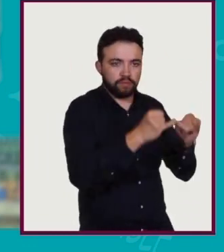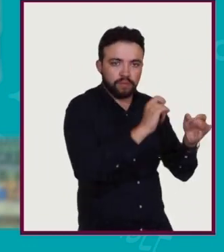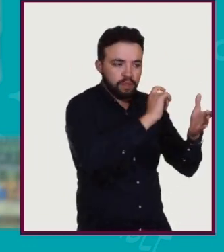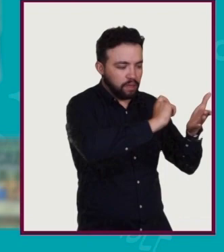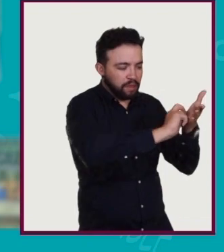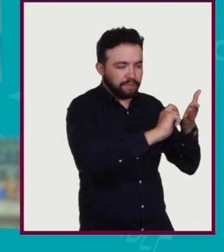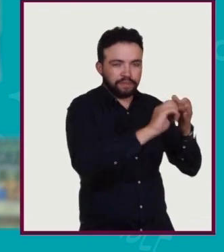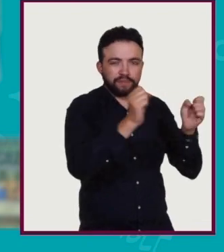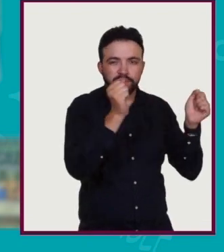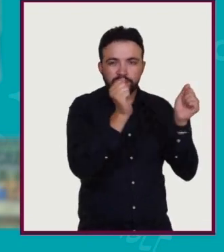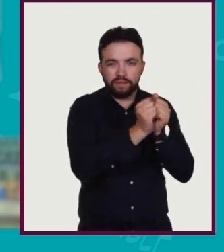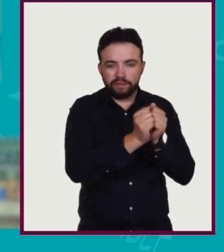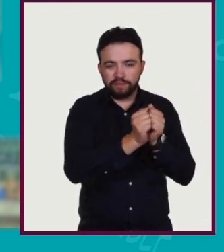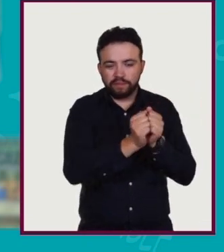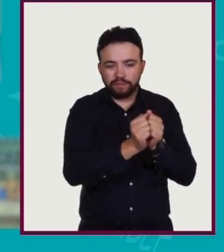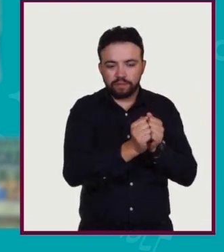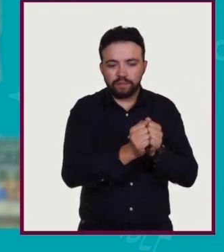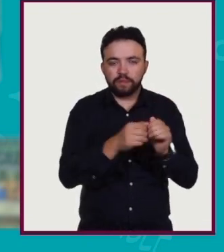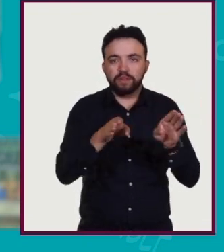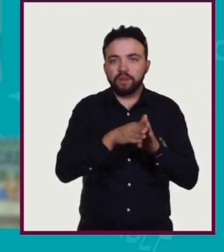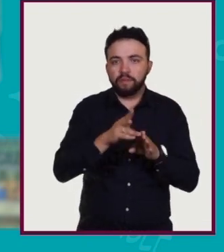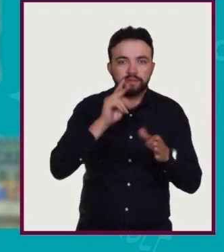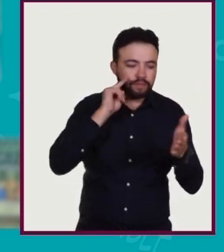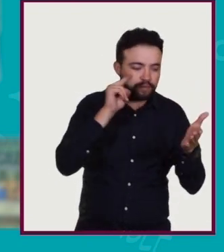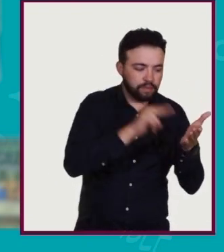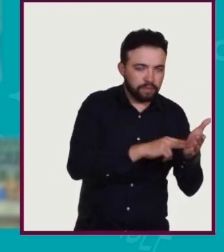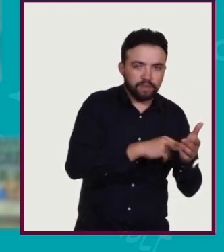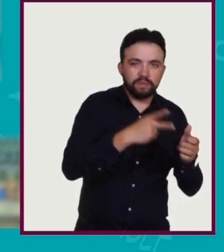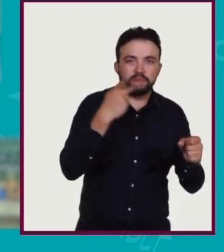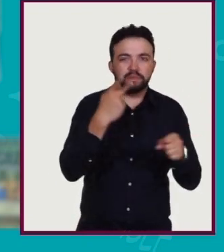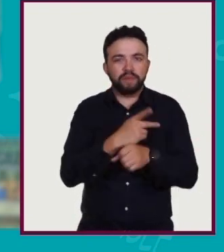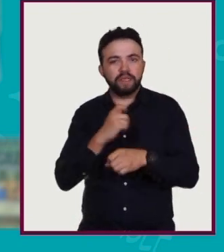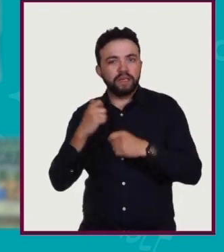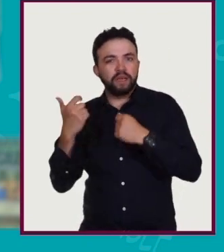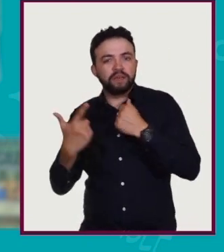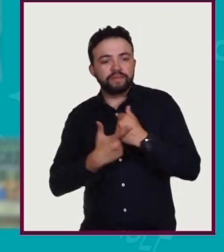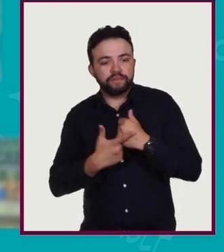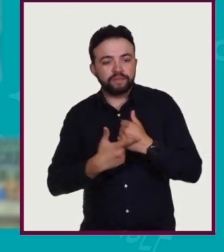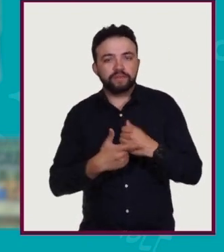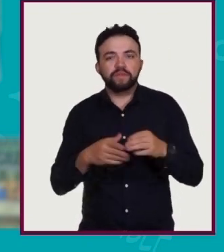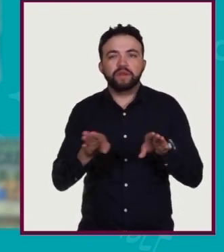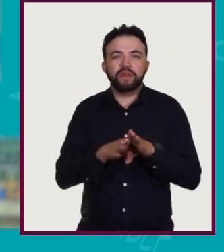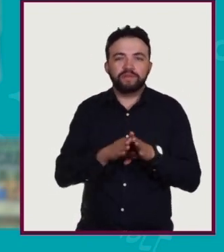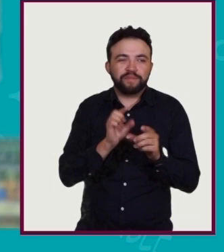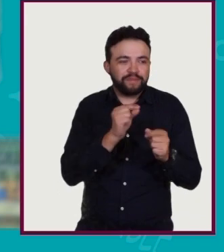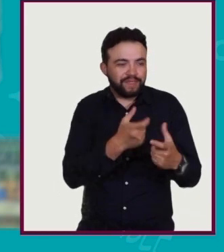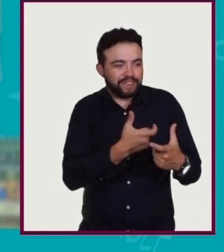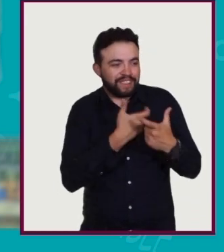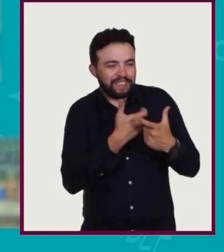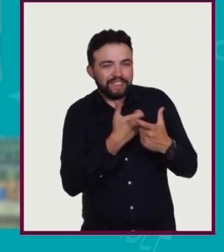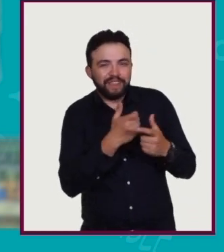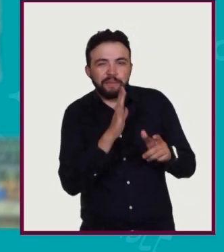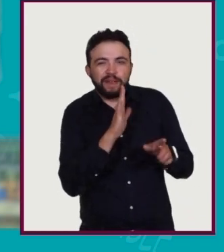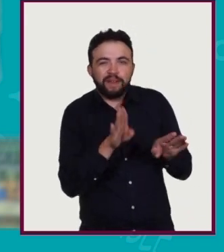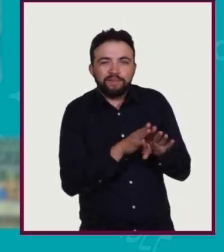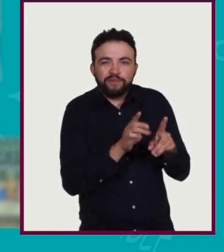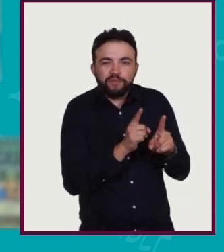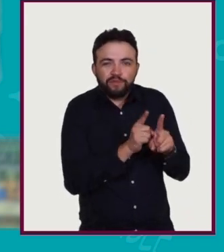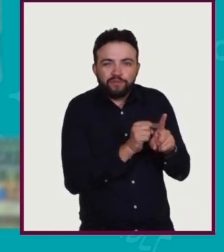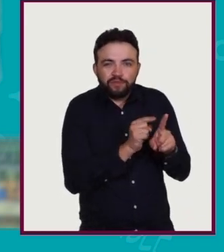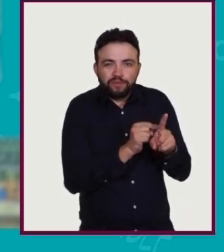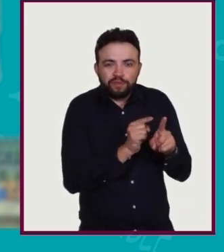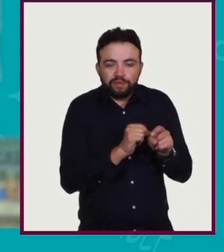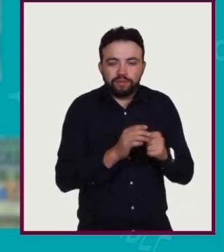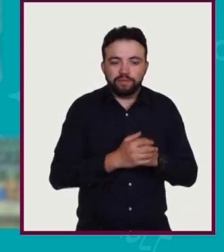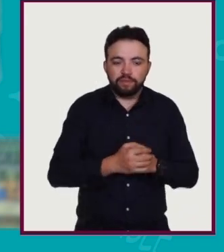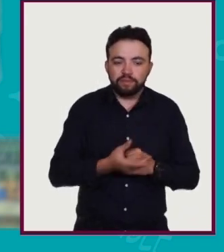texto representa una idea, concepto, hábito o suceso. Se utiliza con humor y un poco de ironía. Estas nuevas dinámicas en la